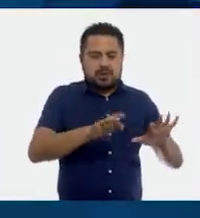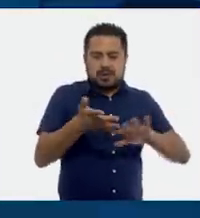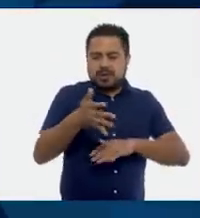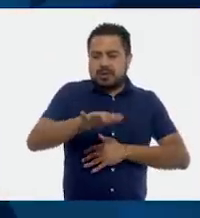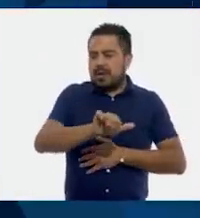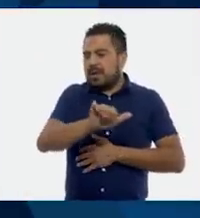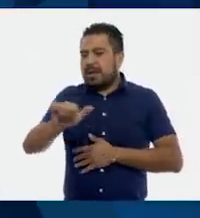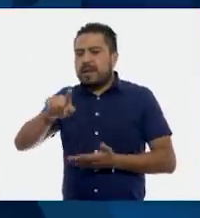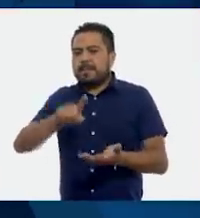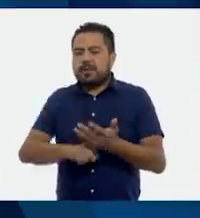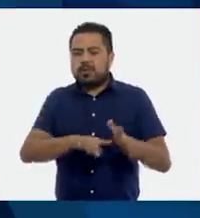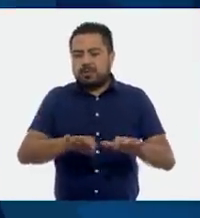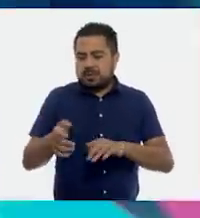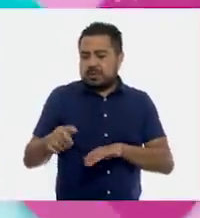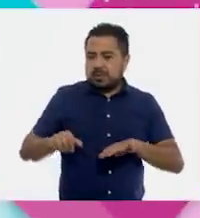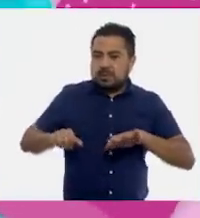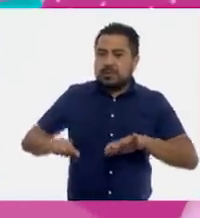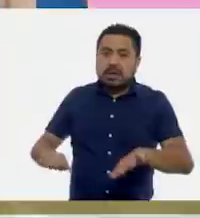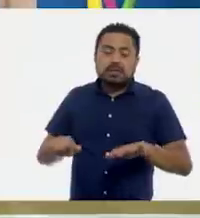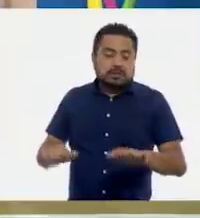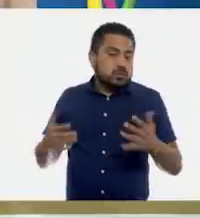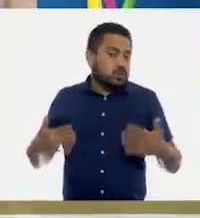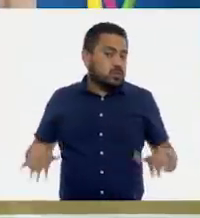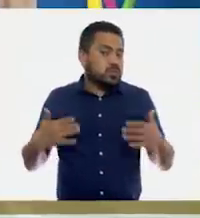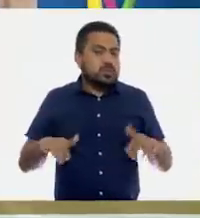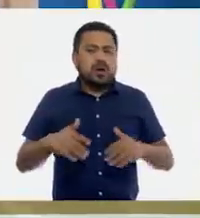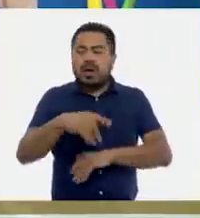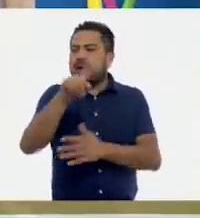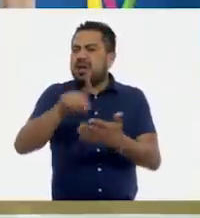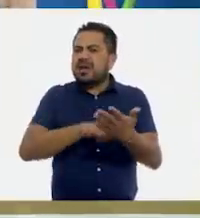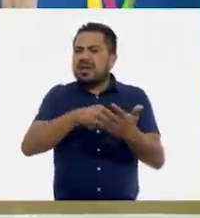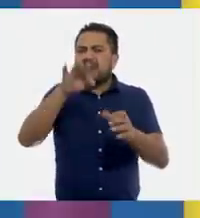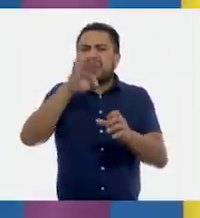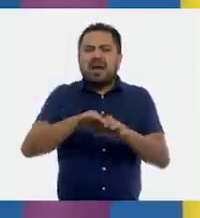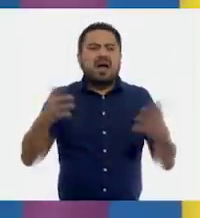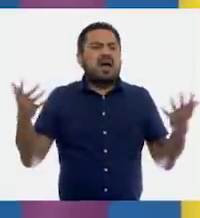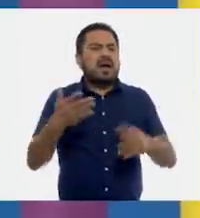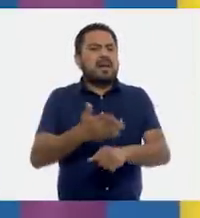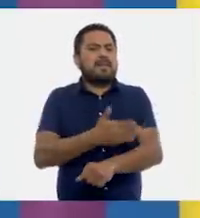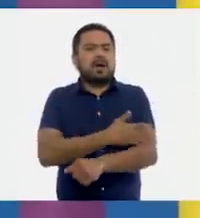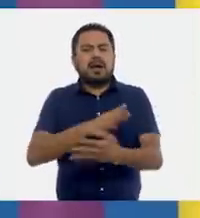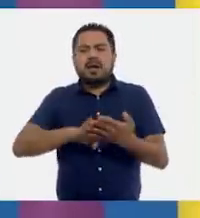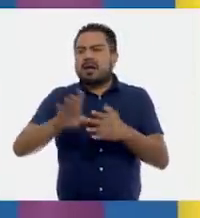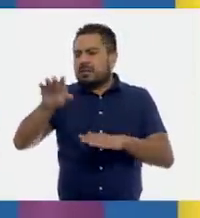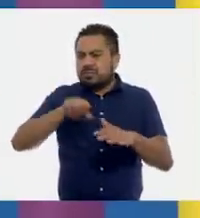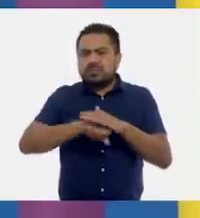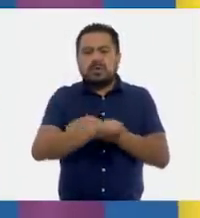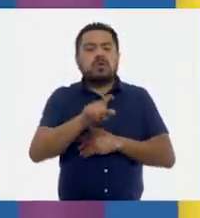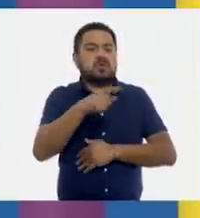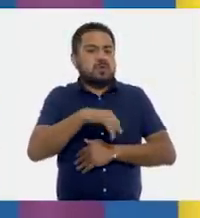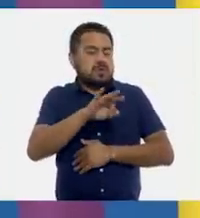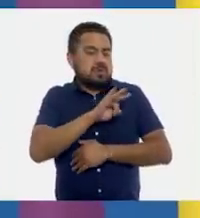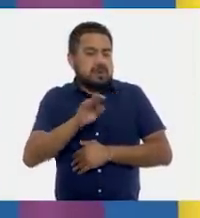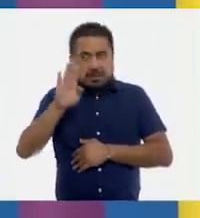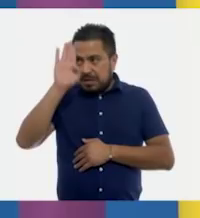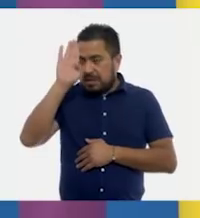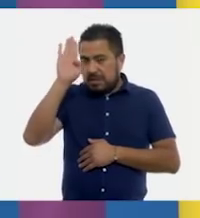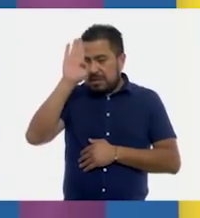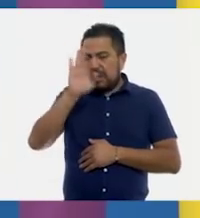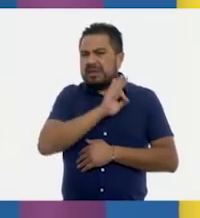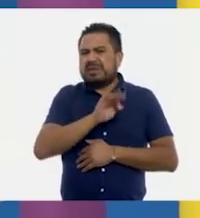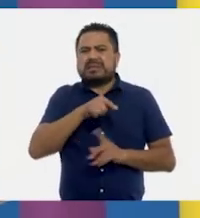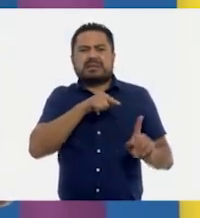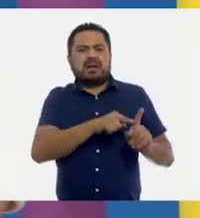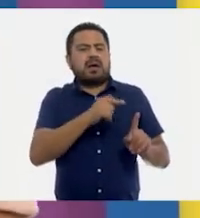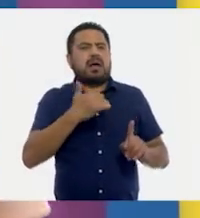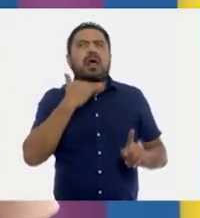a 1916. Si las elecciones se hicieron mientras Madero estaba en prisión, podemos suponer que se cometió